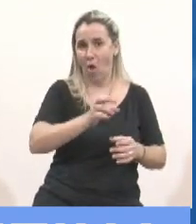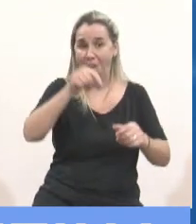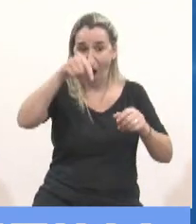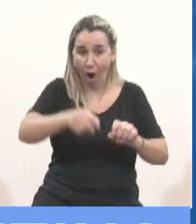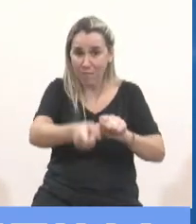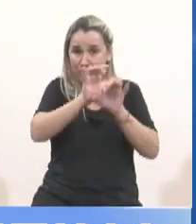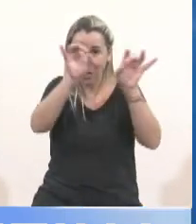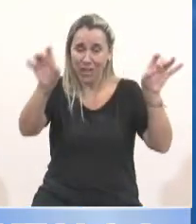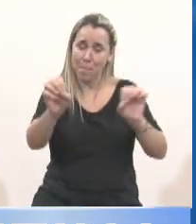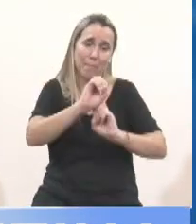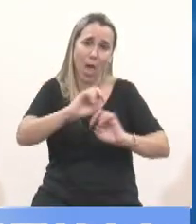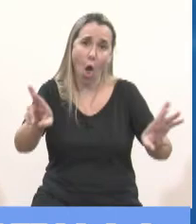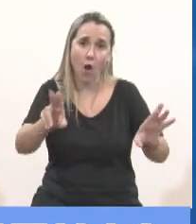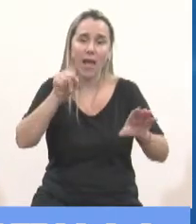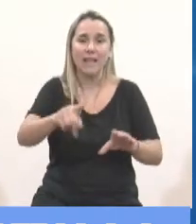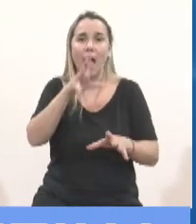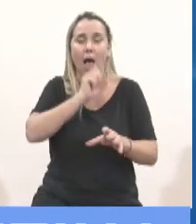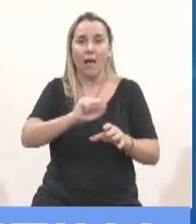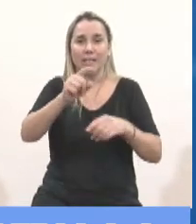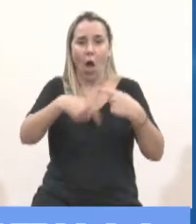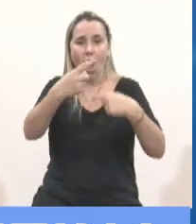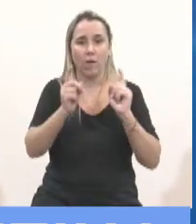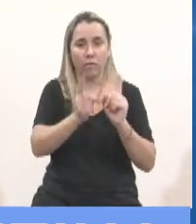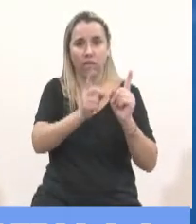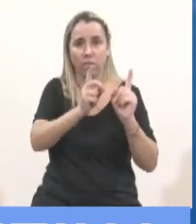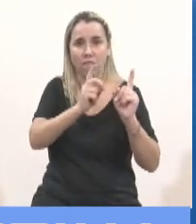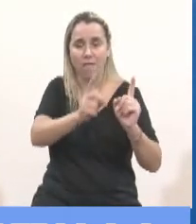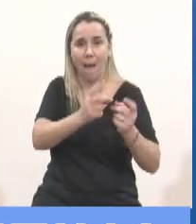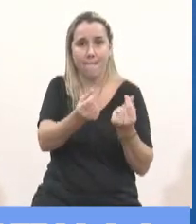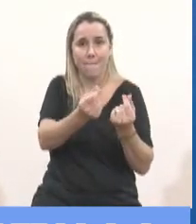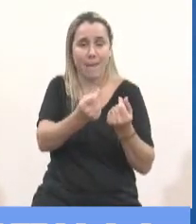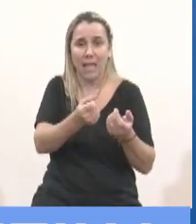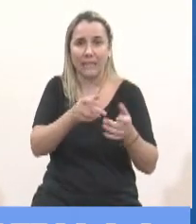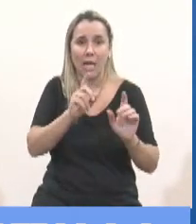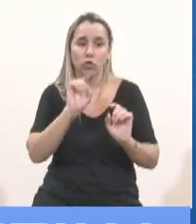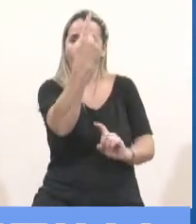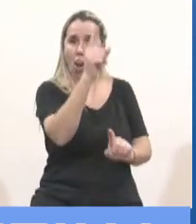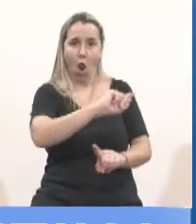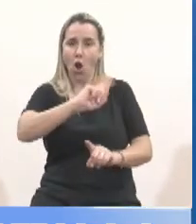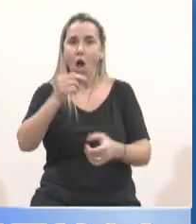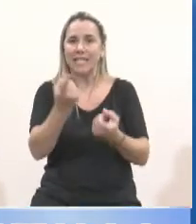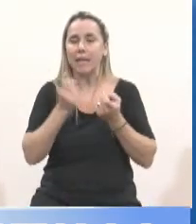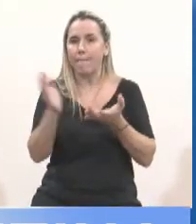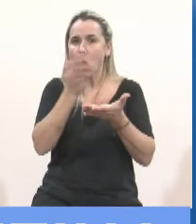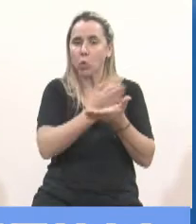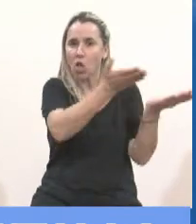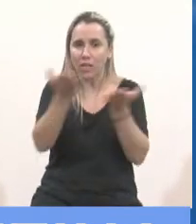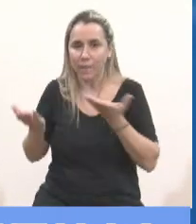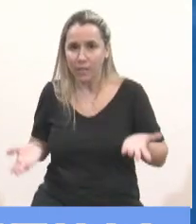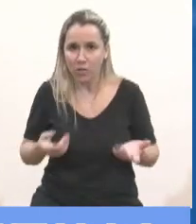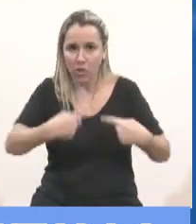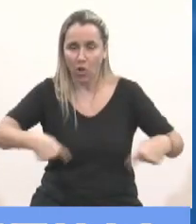porque el signo monetario no se sostiene por sí mismo. Se sostiene con producción de bienes y servicios. Y hay, obviamente, en este